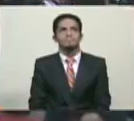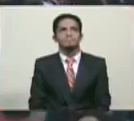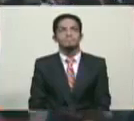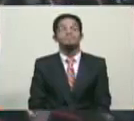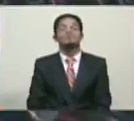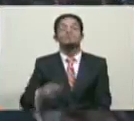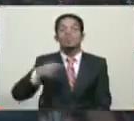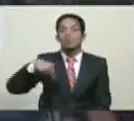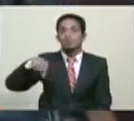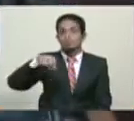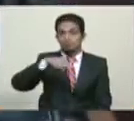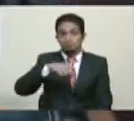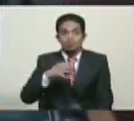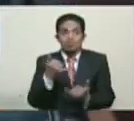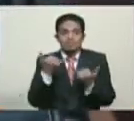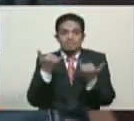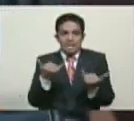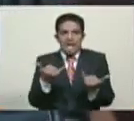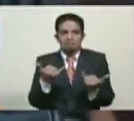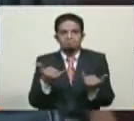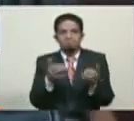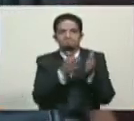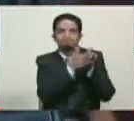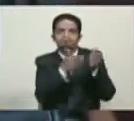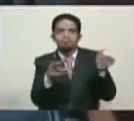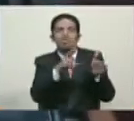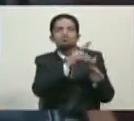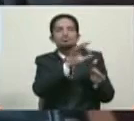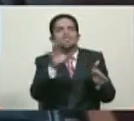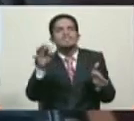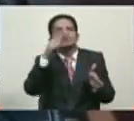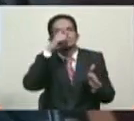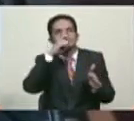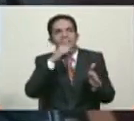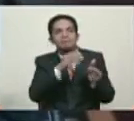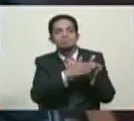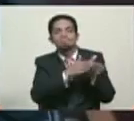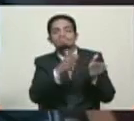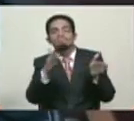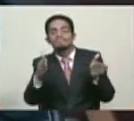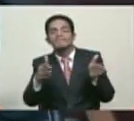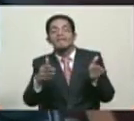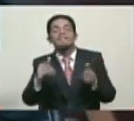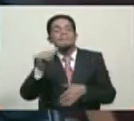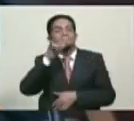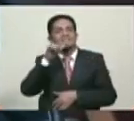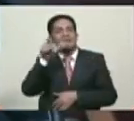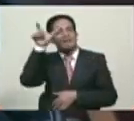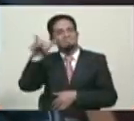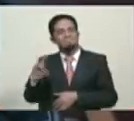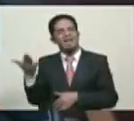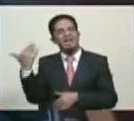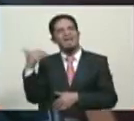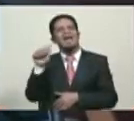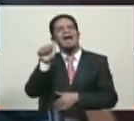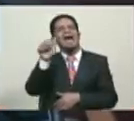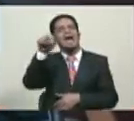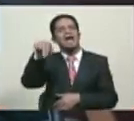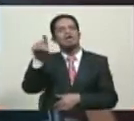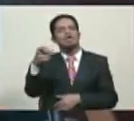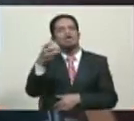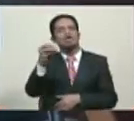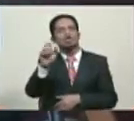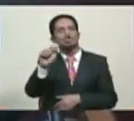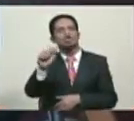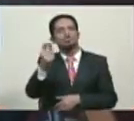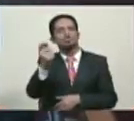Estamos en la era bicentenaria del mensaje de Angostura. Es una hilación histórica que parece mágica.